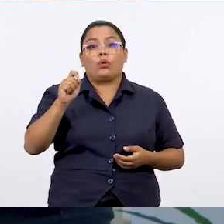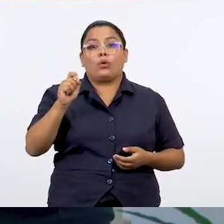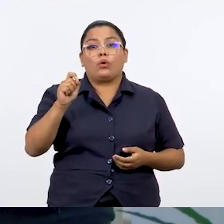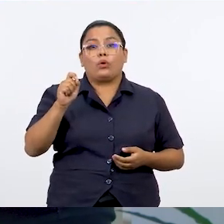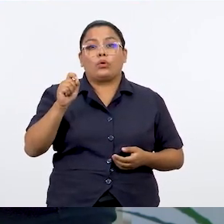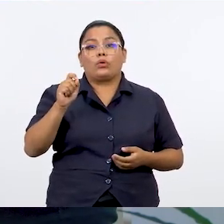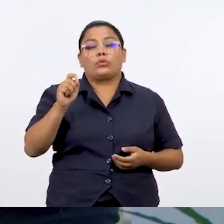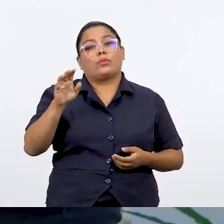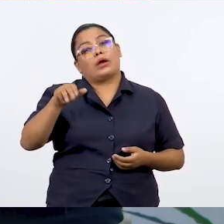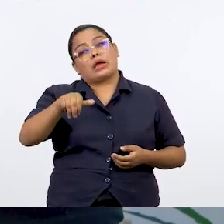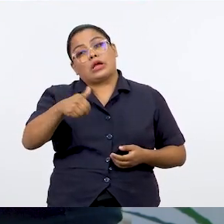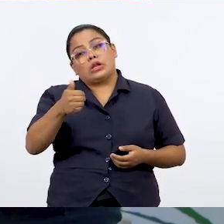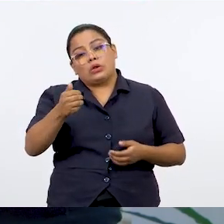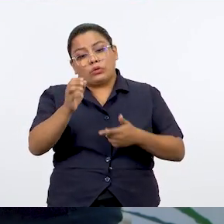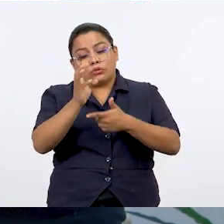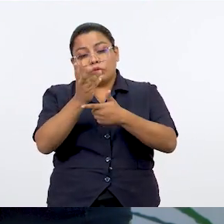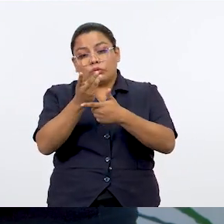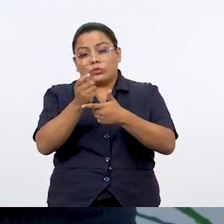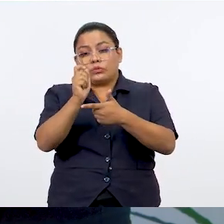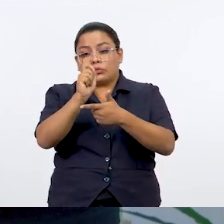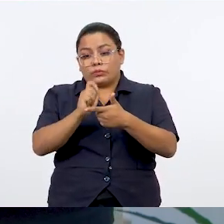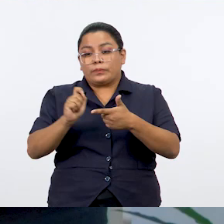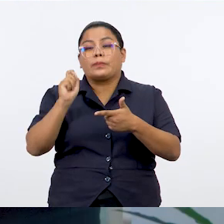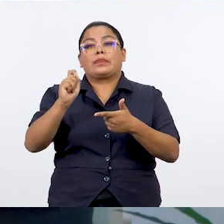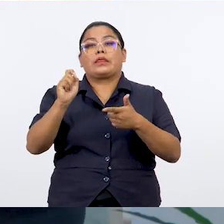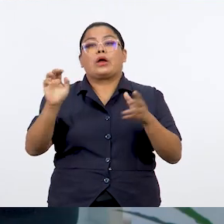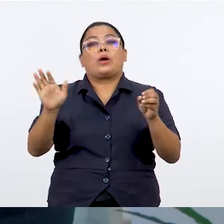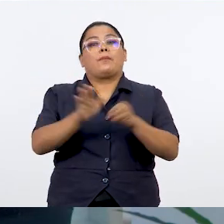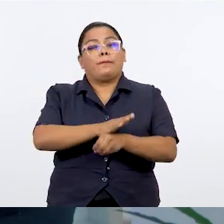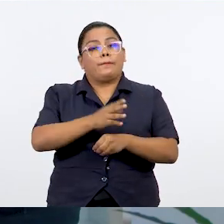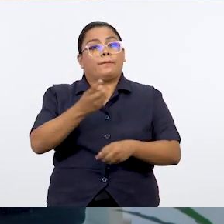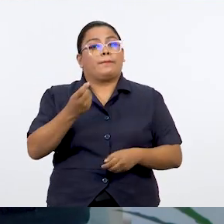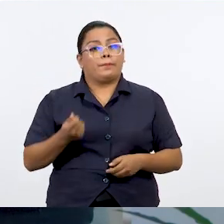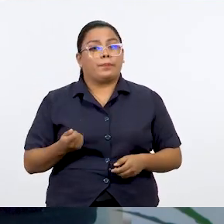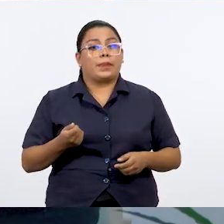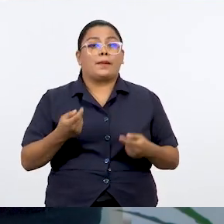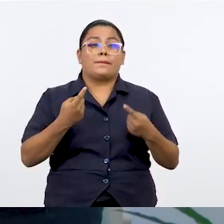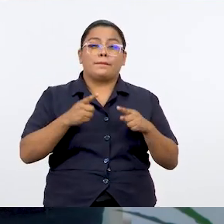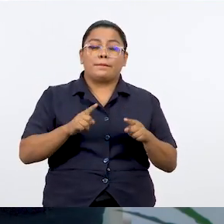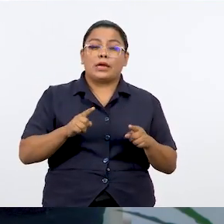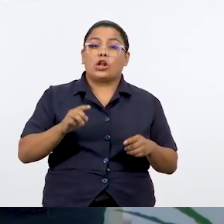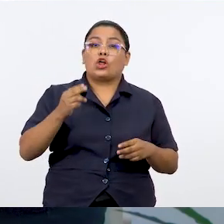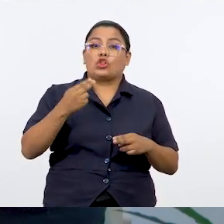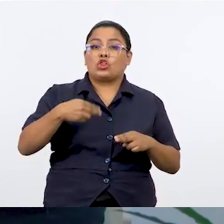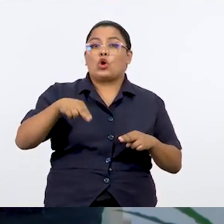divisor fuera natural. Pero la división original es 63.25